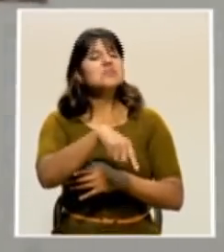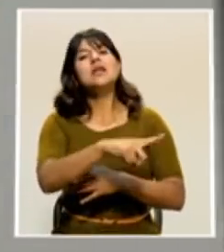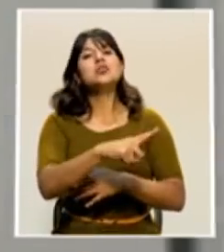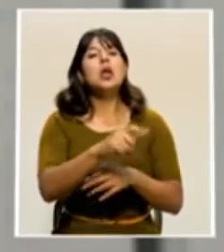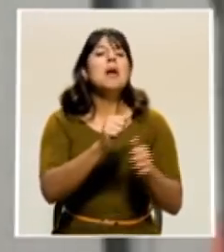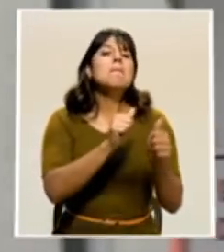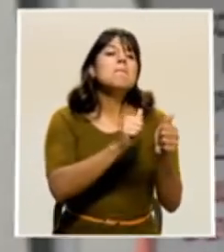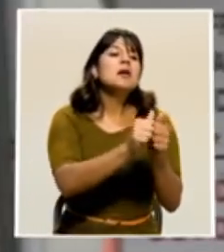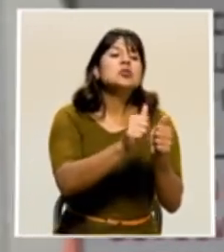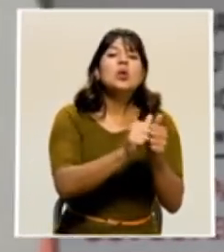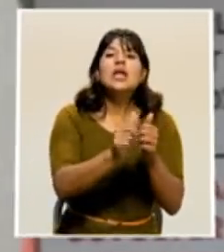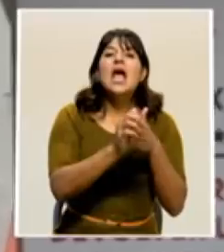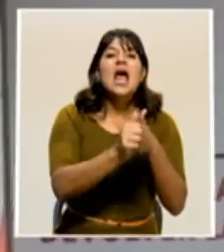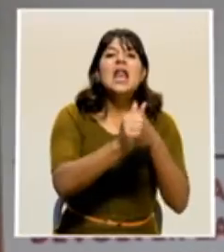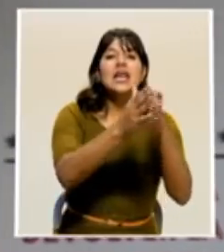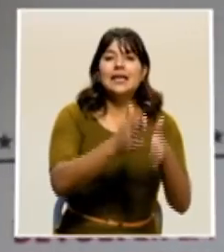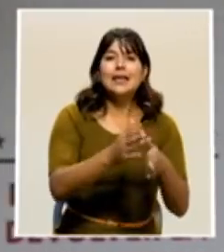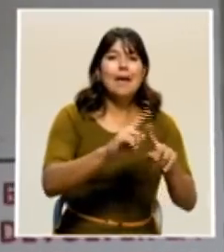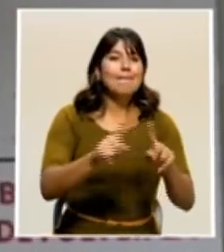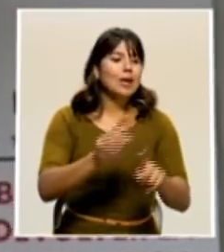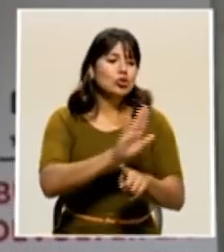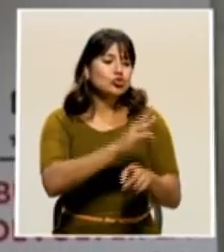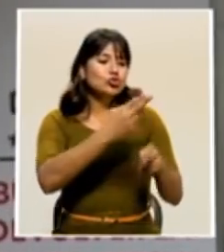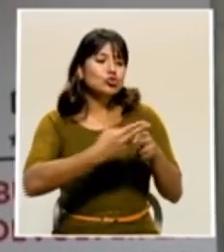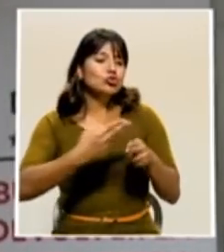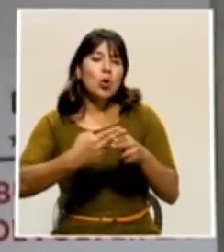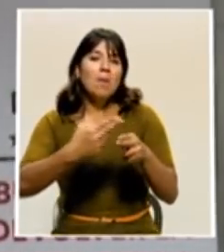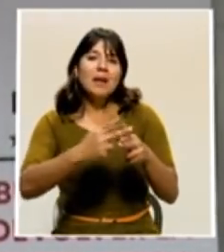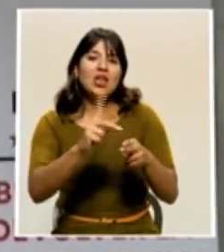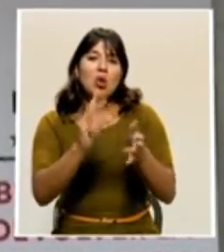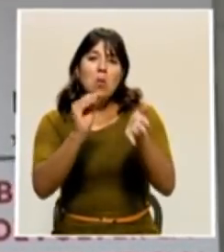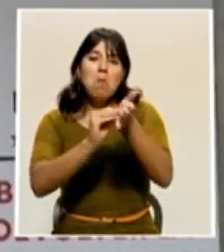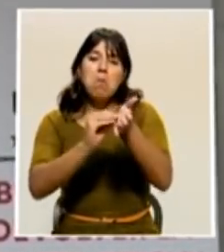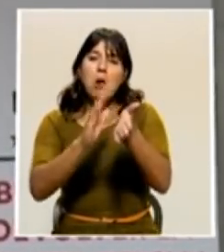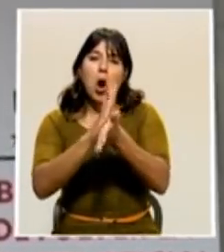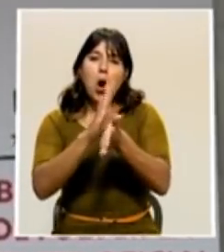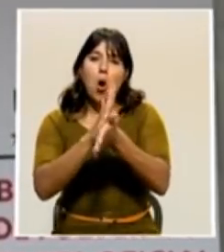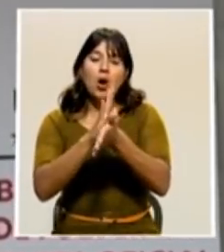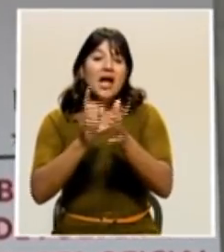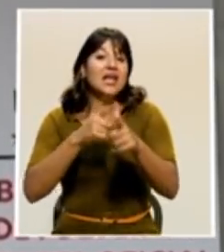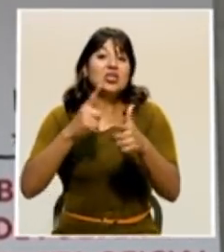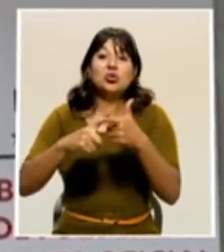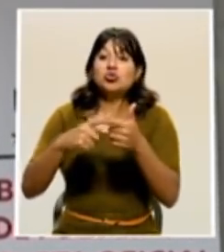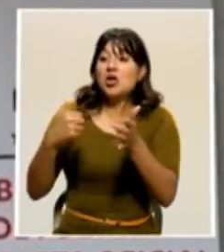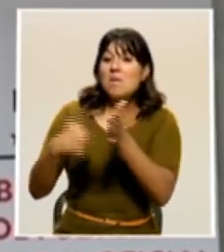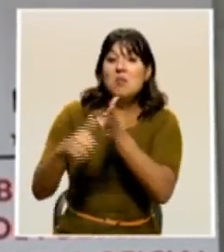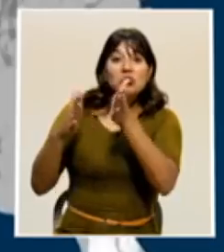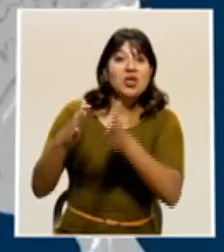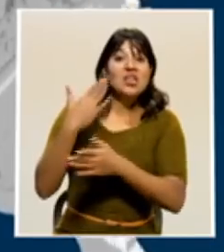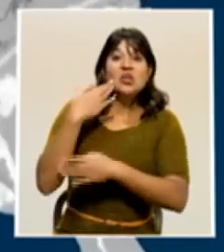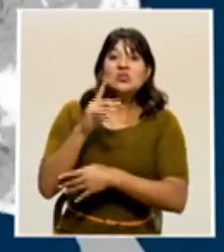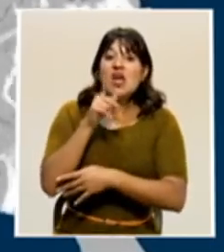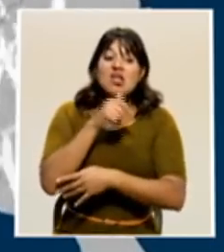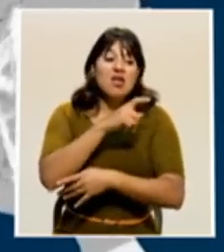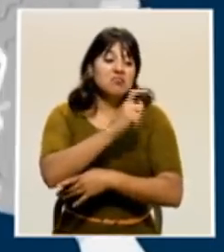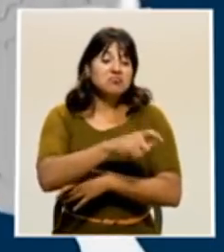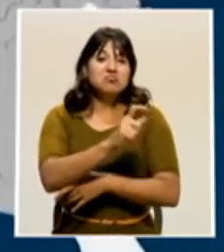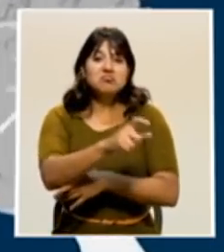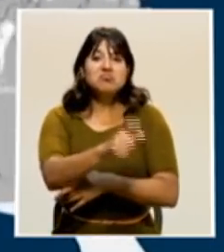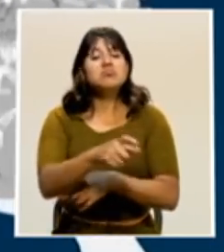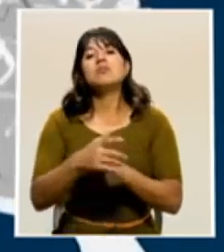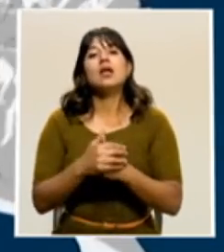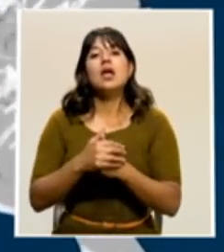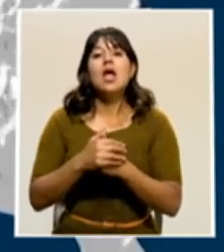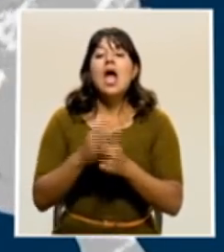sus nombres no aparecen en las boletas de sufragio, por lo que en general los votantes no saben quiénes son. Los estados tienen más